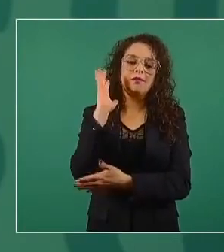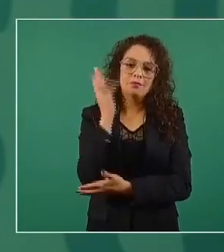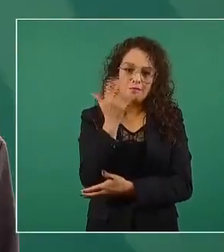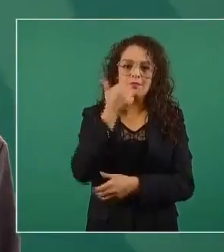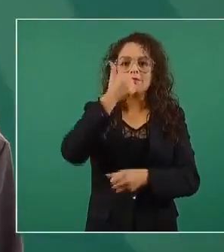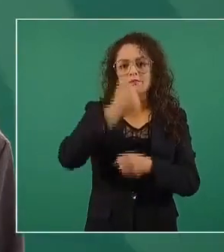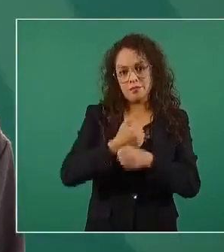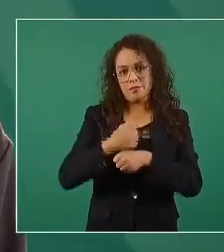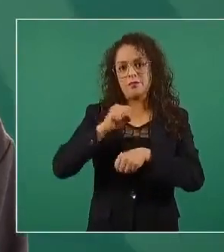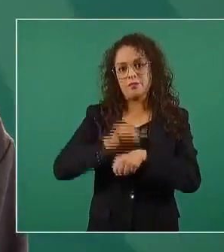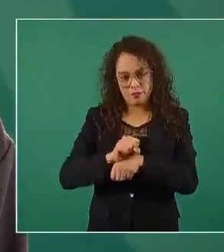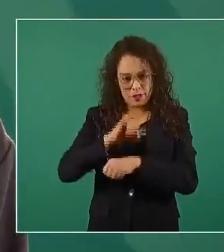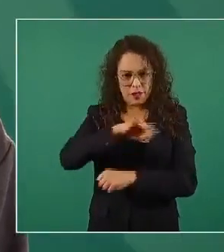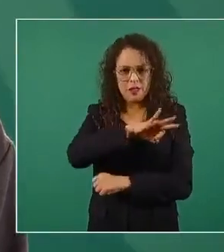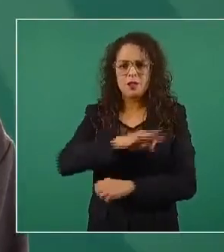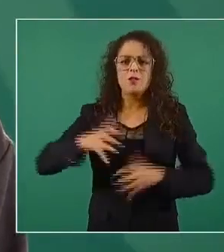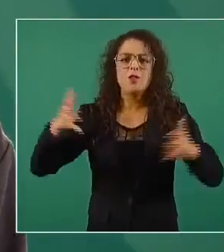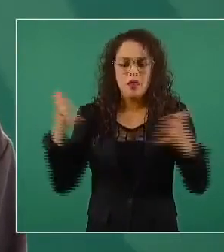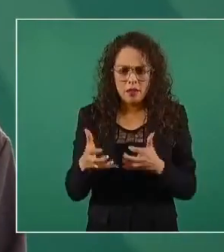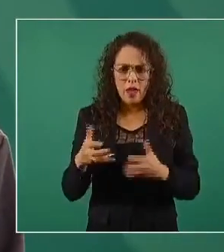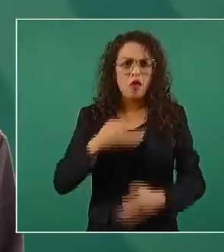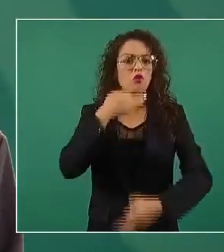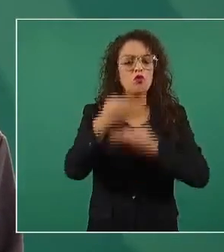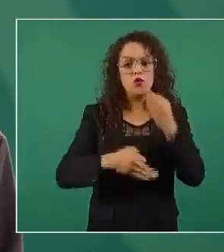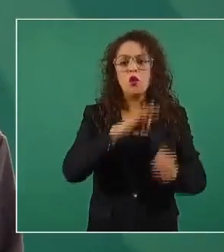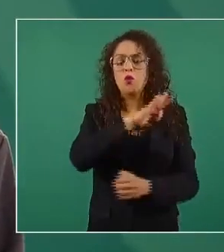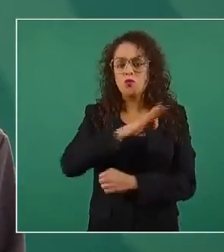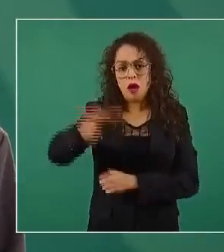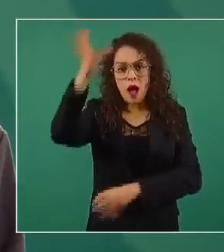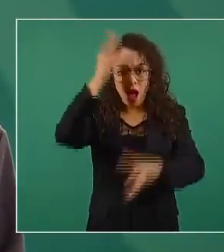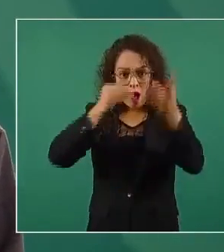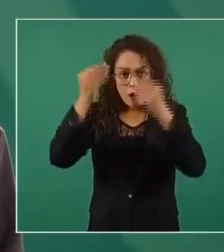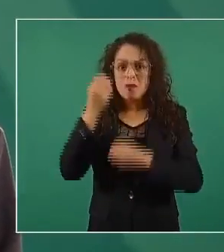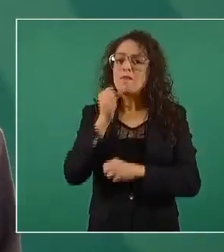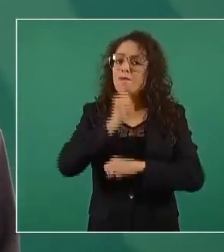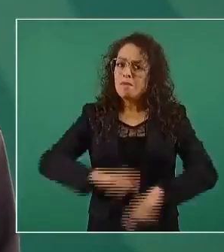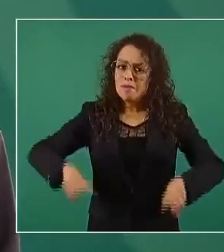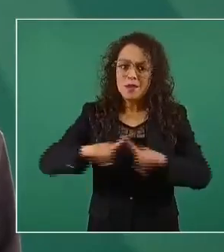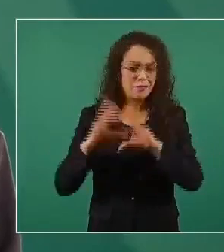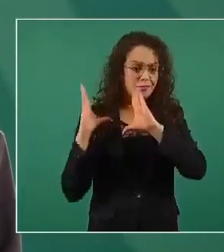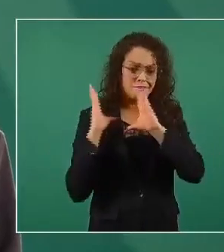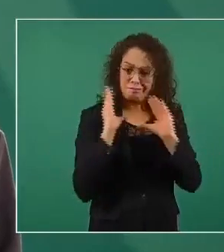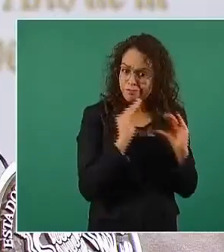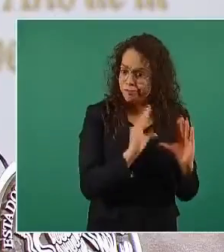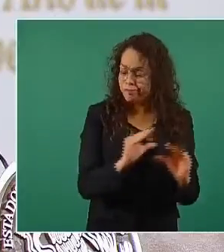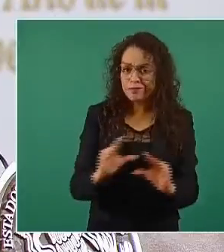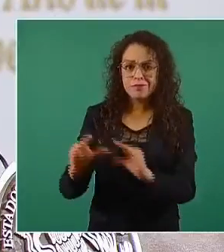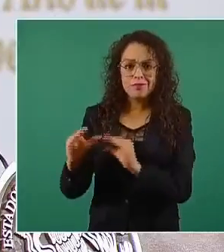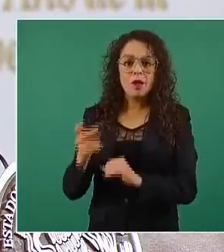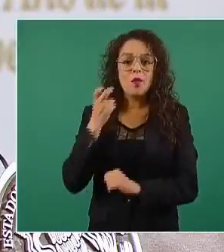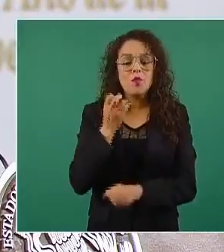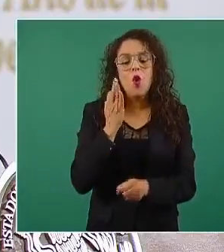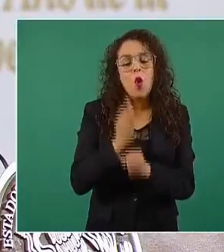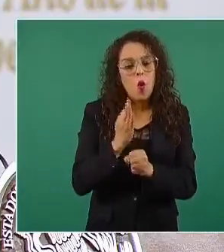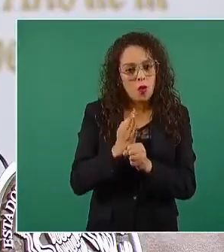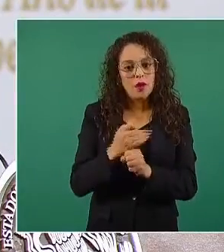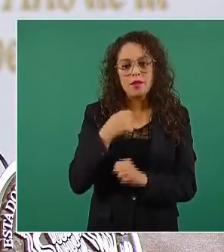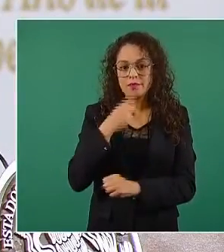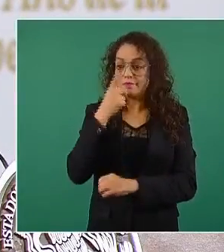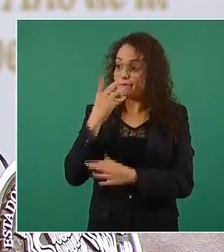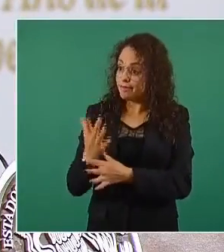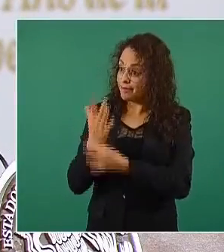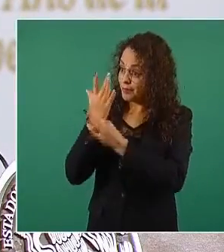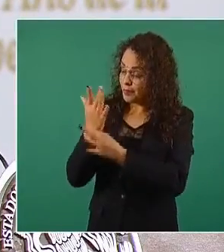somos capaces no solo de aprender, sino también de enseñar. Por eso podemos decir en este momento